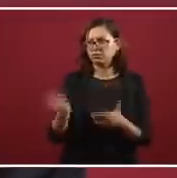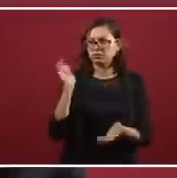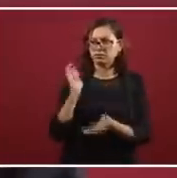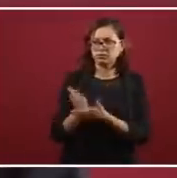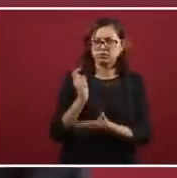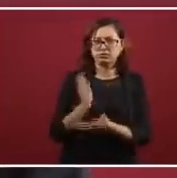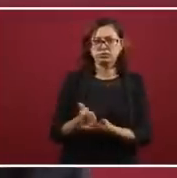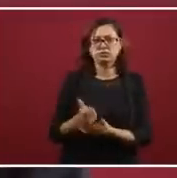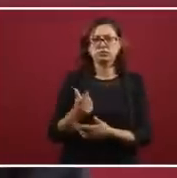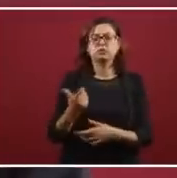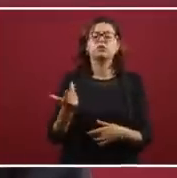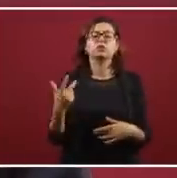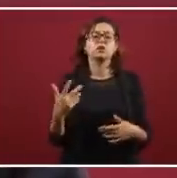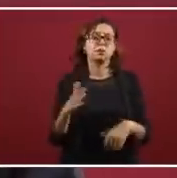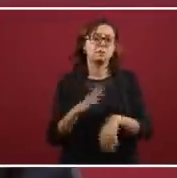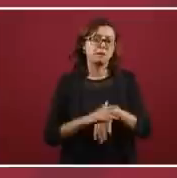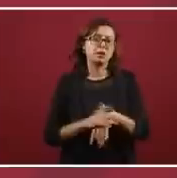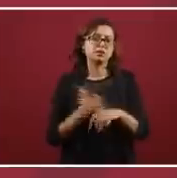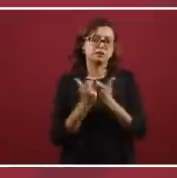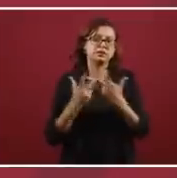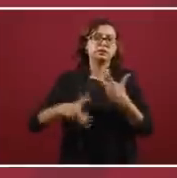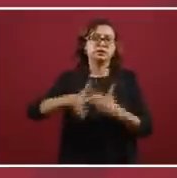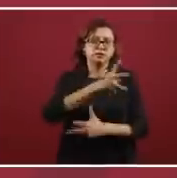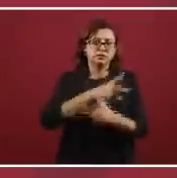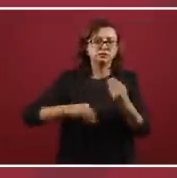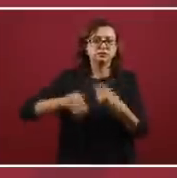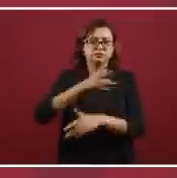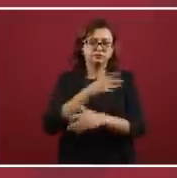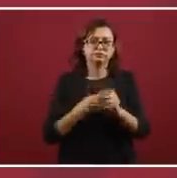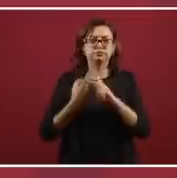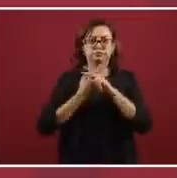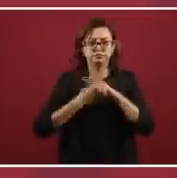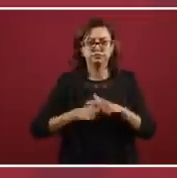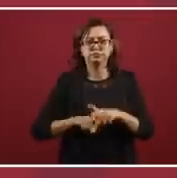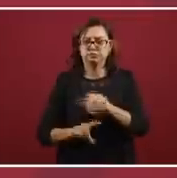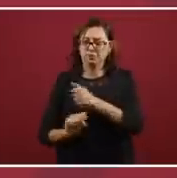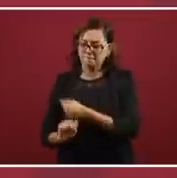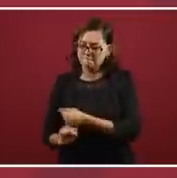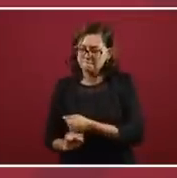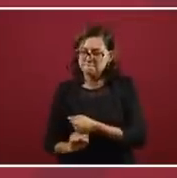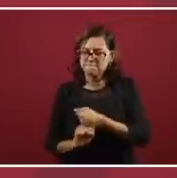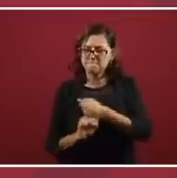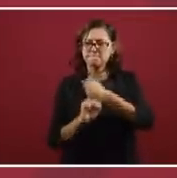está fortaleciendo la economía desde abajo.